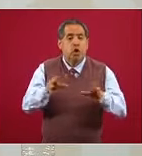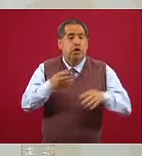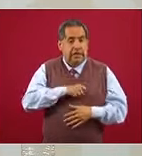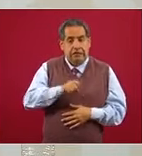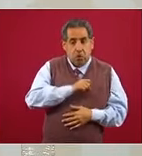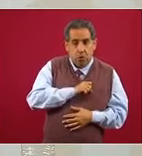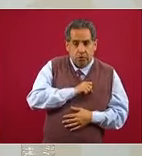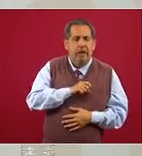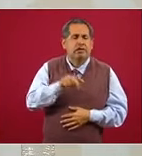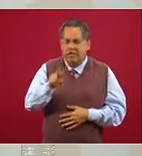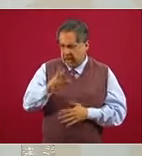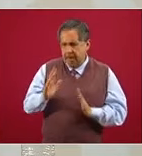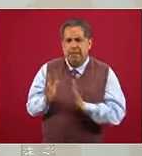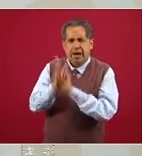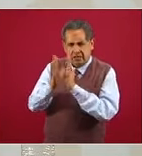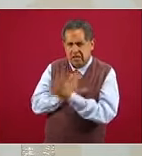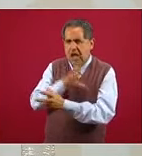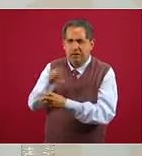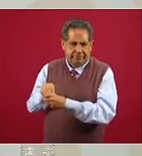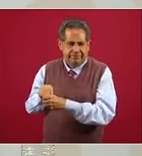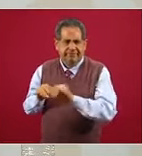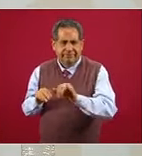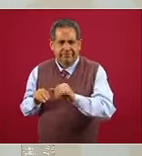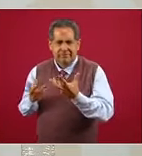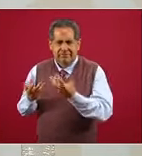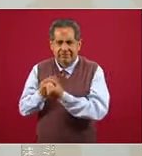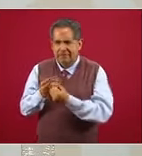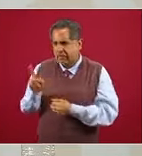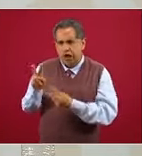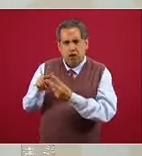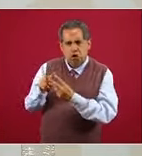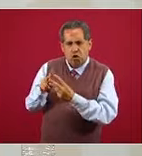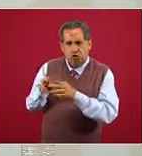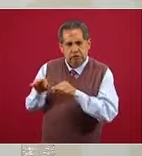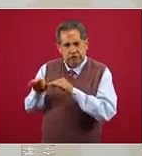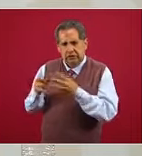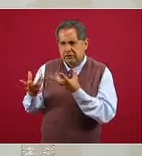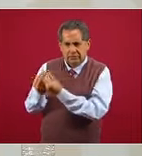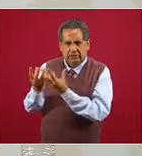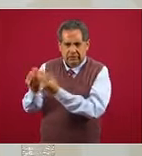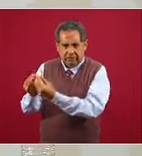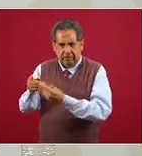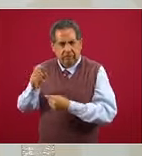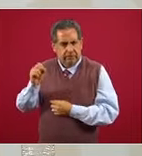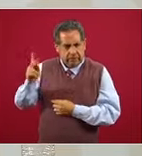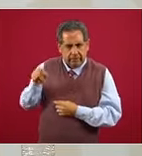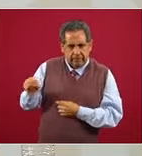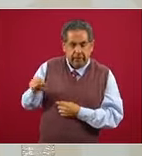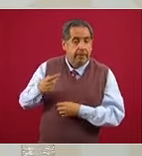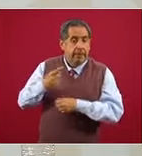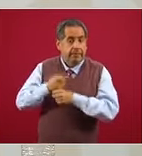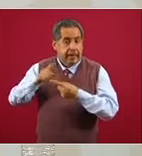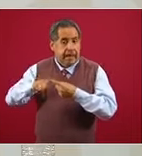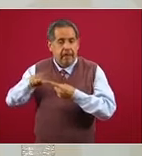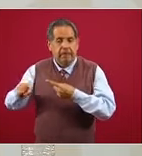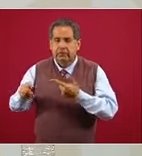ha participado en ambas actividades, particularmente la